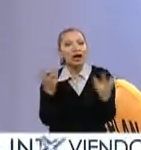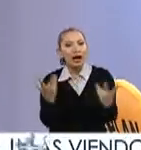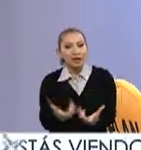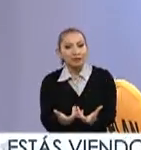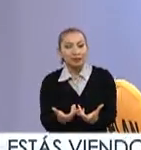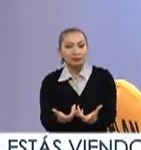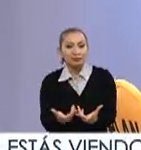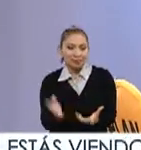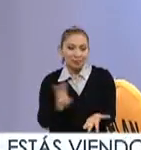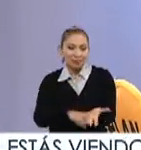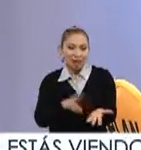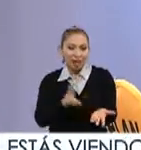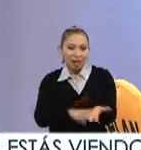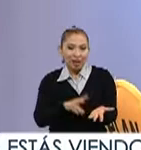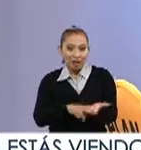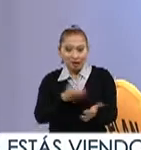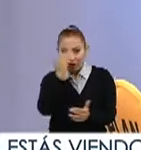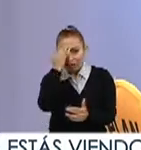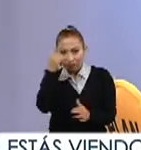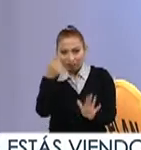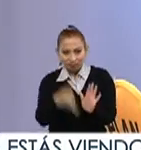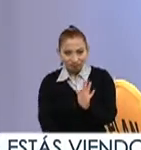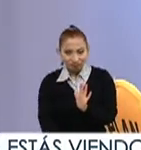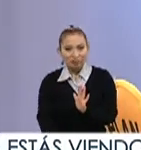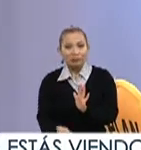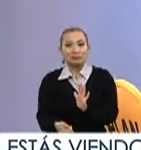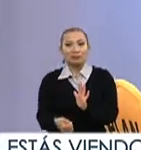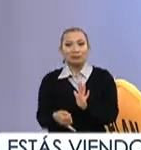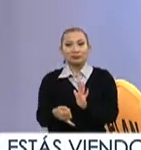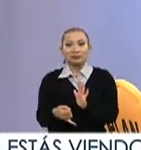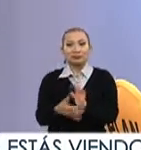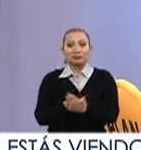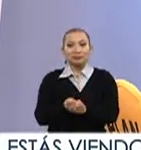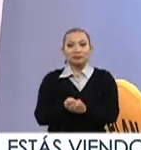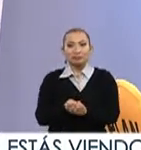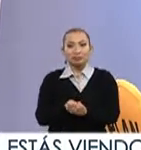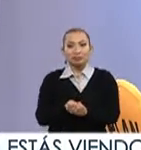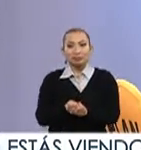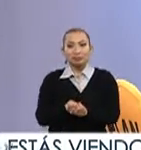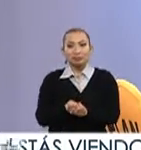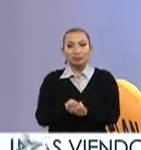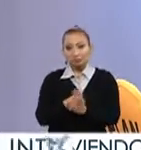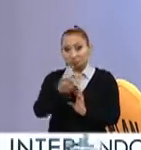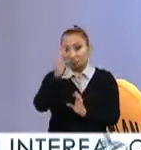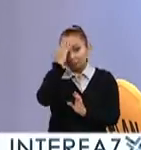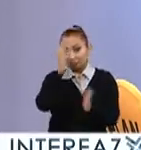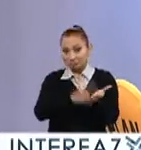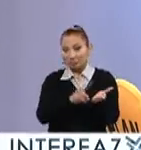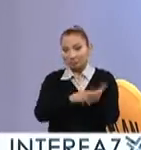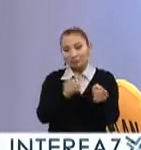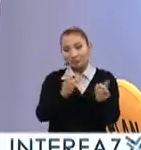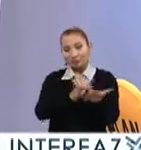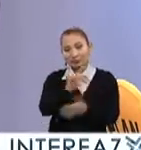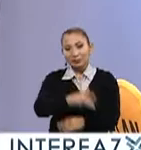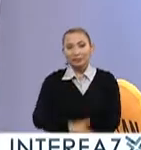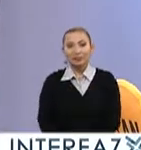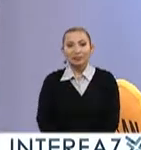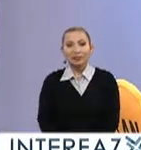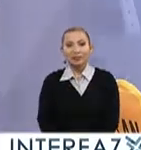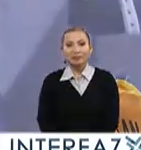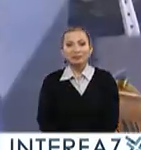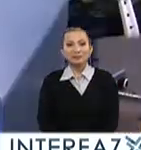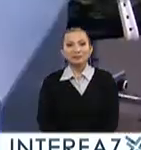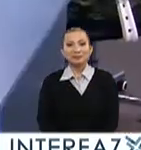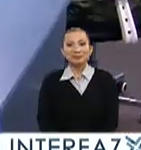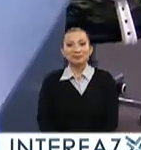hacen y pues que vale la pena conocerlo y pues darles todo el reconocimiento que merecen. Muchas Así gracias. es. Gracias. Gracias a